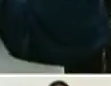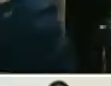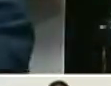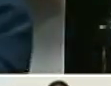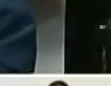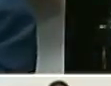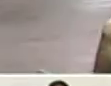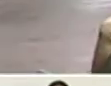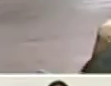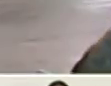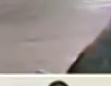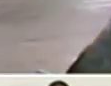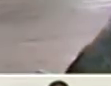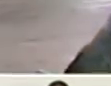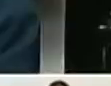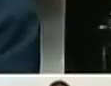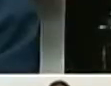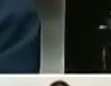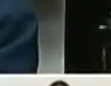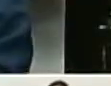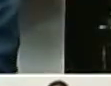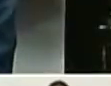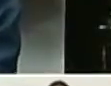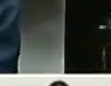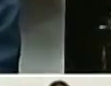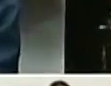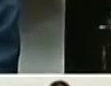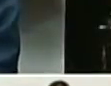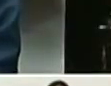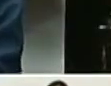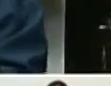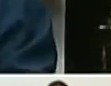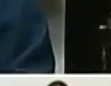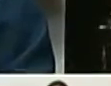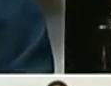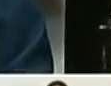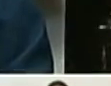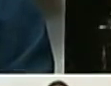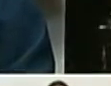victoria siempre. ¡Venceremos! Buenas noches, pues, a toda Venezuela. Muchas gracias.